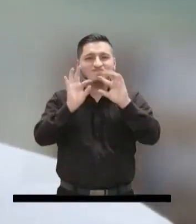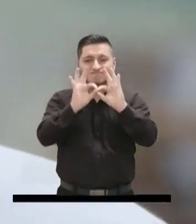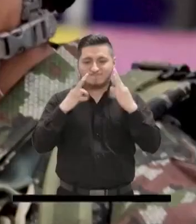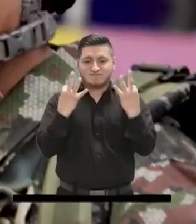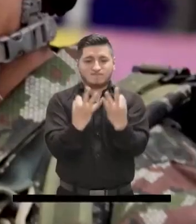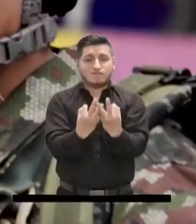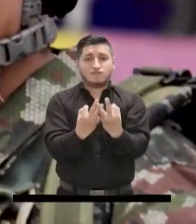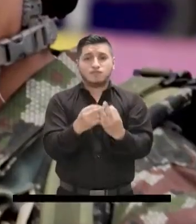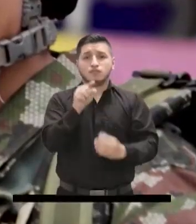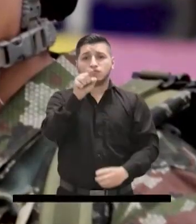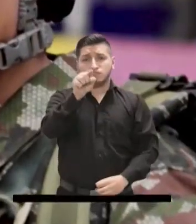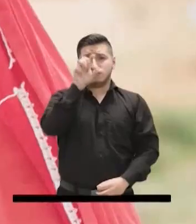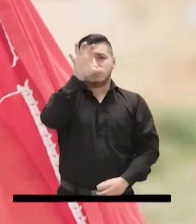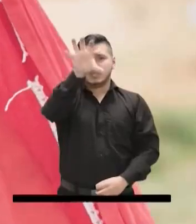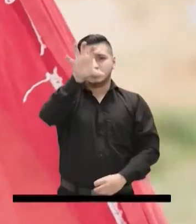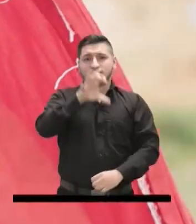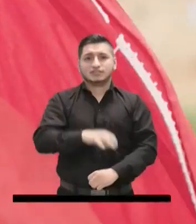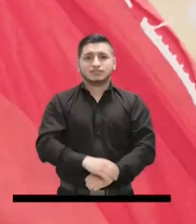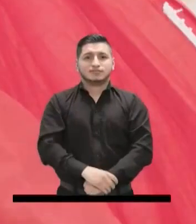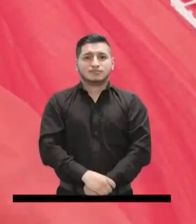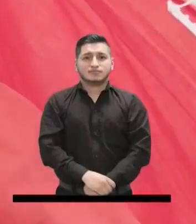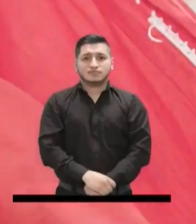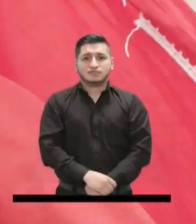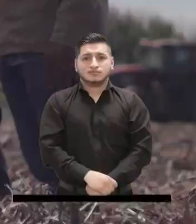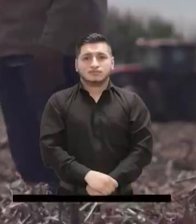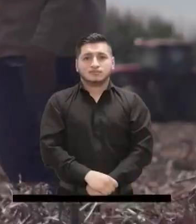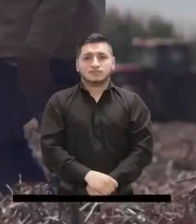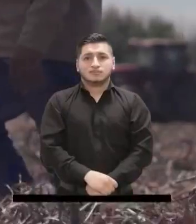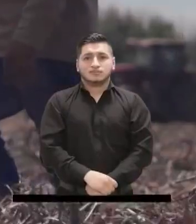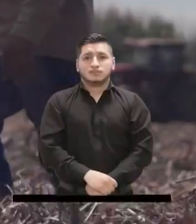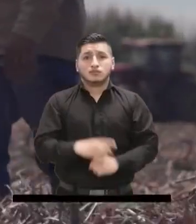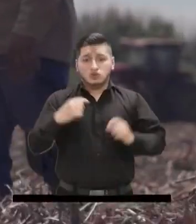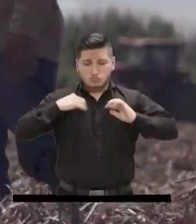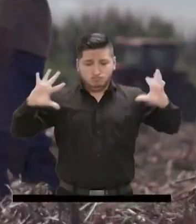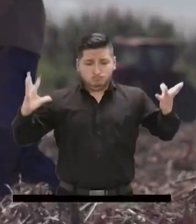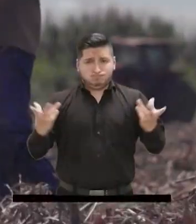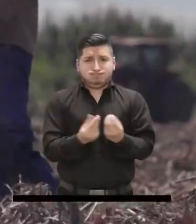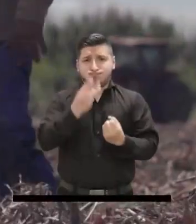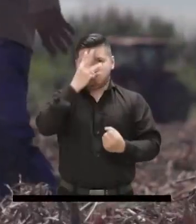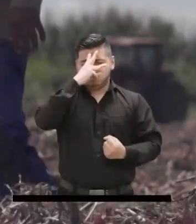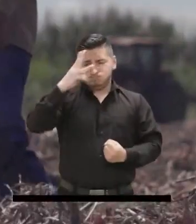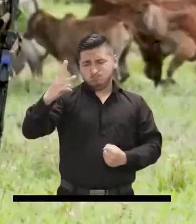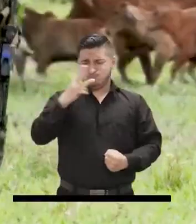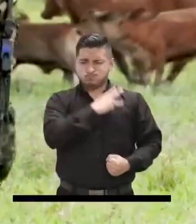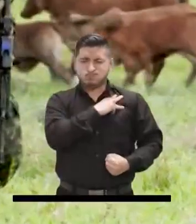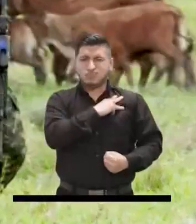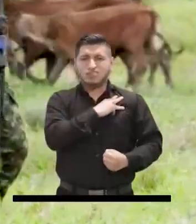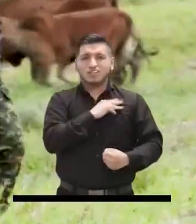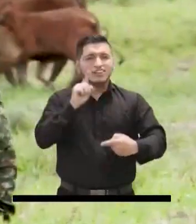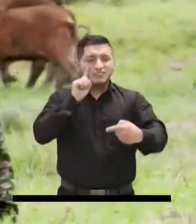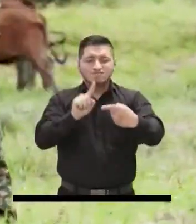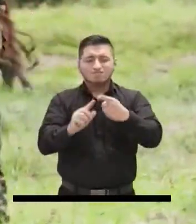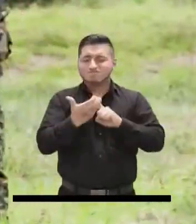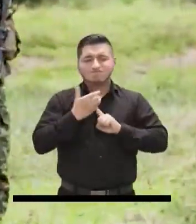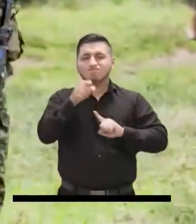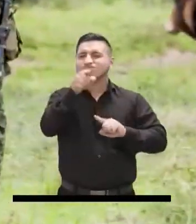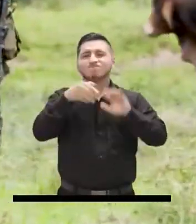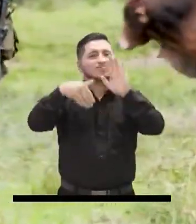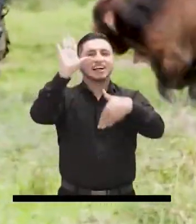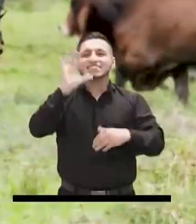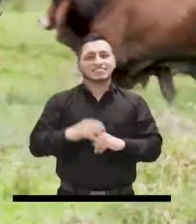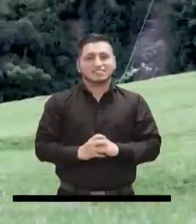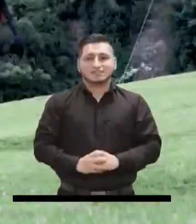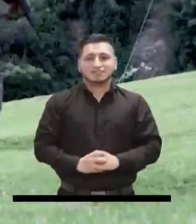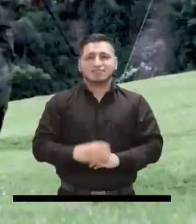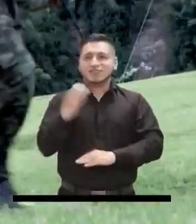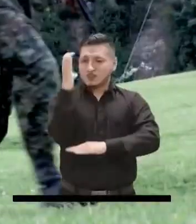Protegemos los sueños, esperanzas e ilusiones. Siempre pensando en tu familia, tu